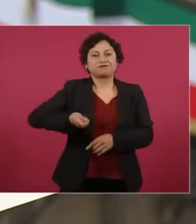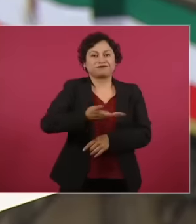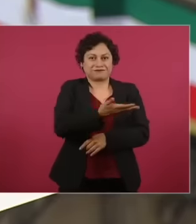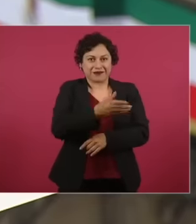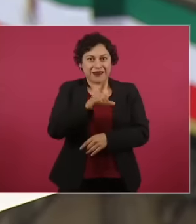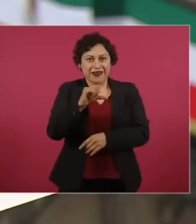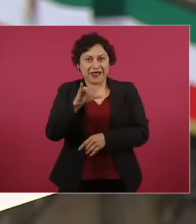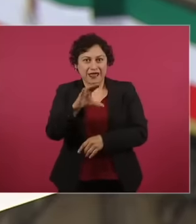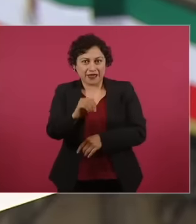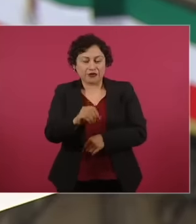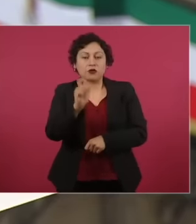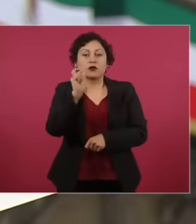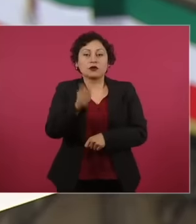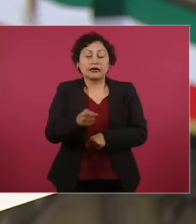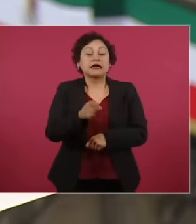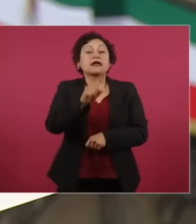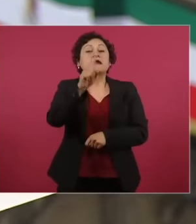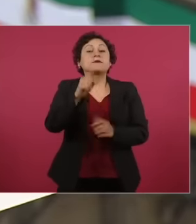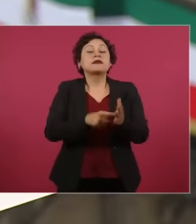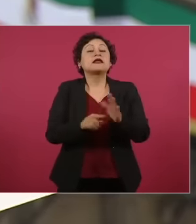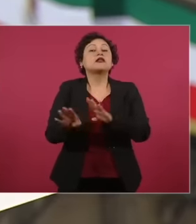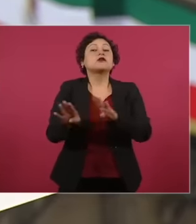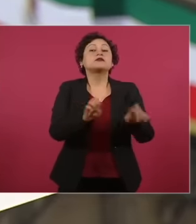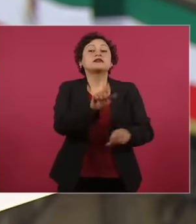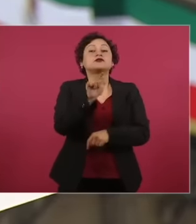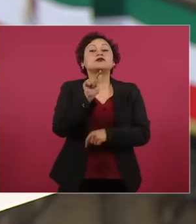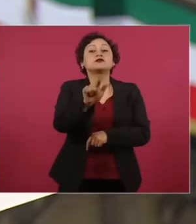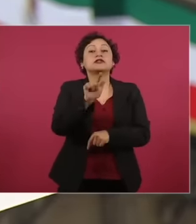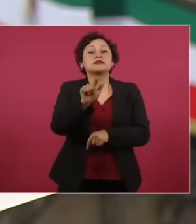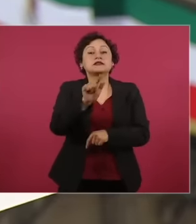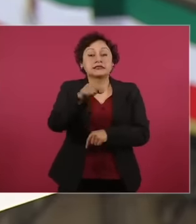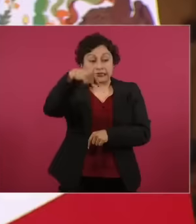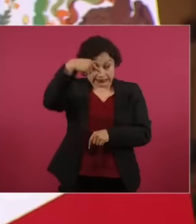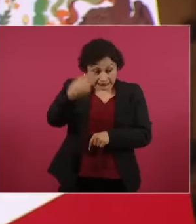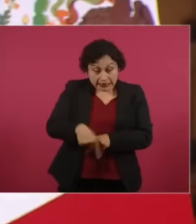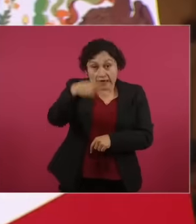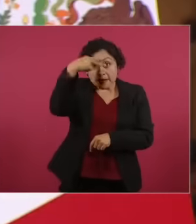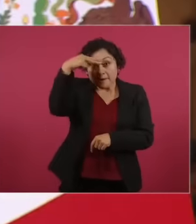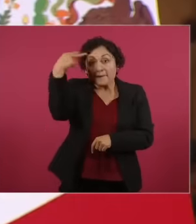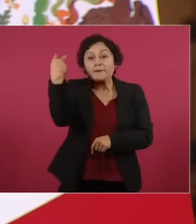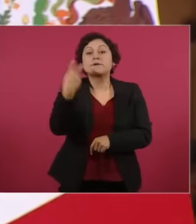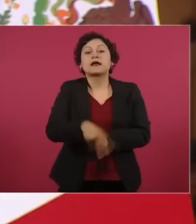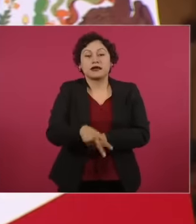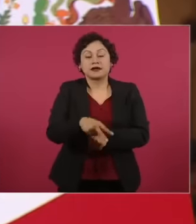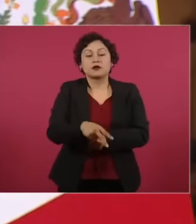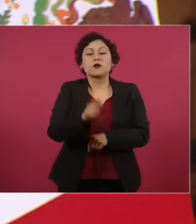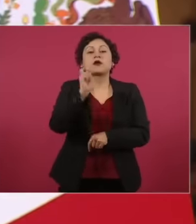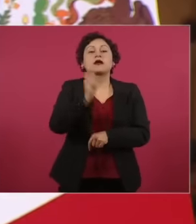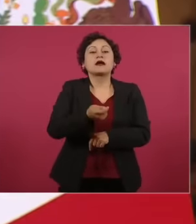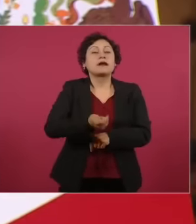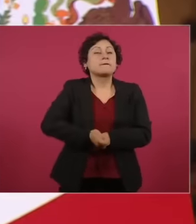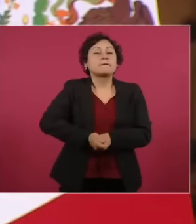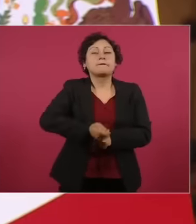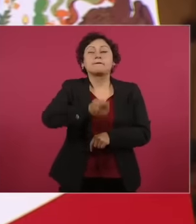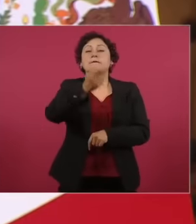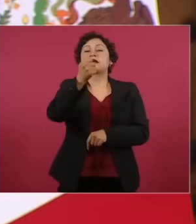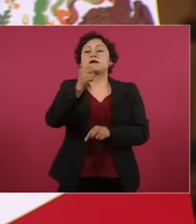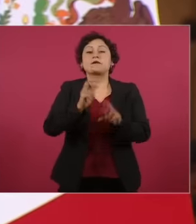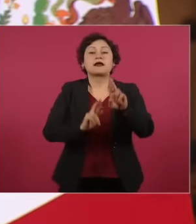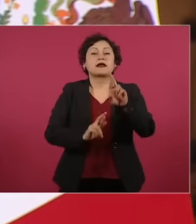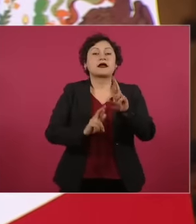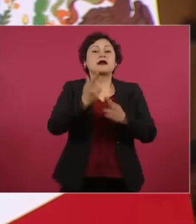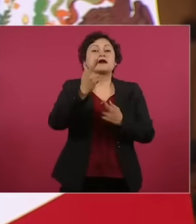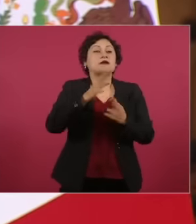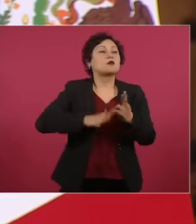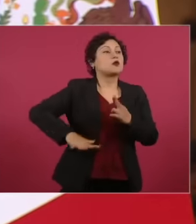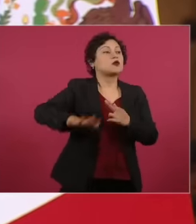nuestro país protagonizó la primera revolución social del siglo XX.